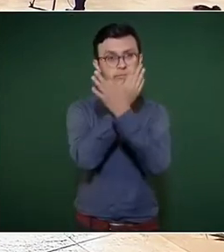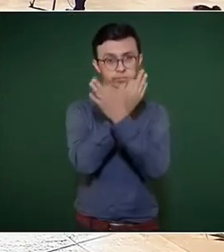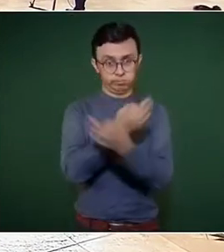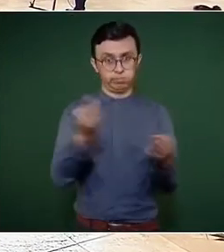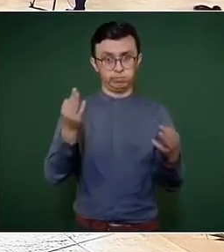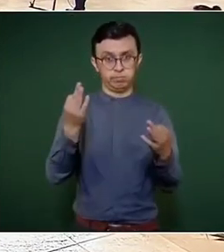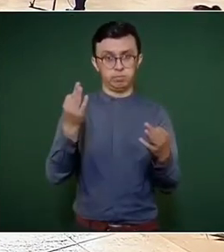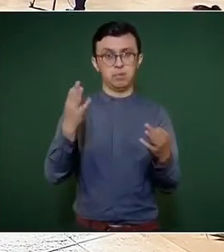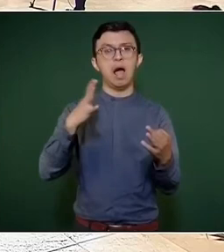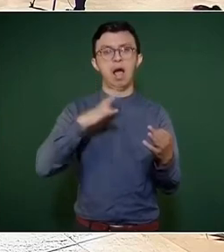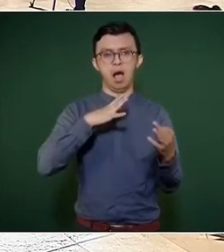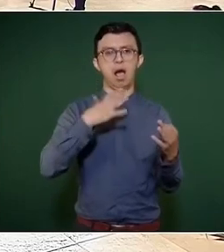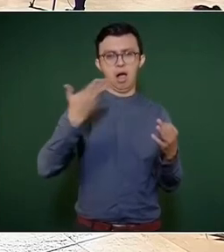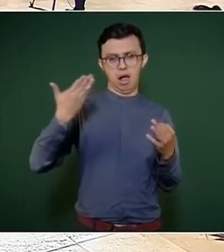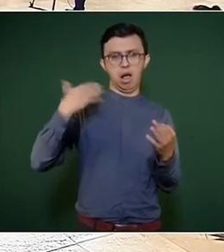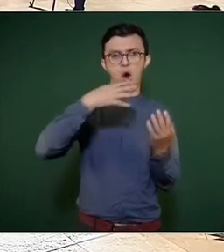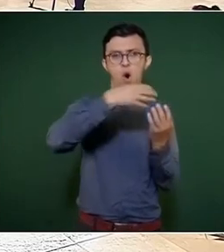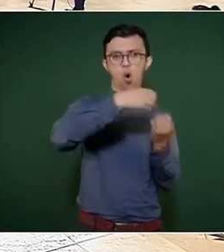hizo una reforma a la Constitución